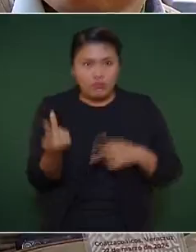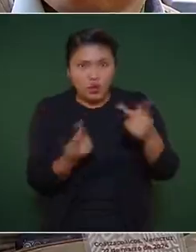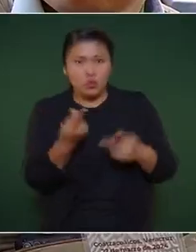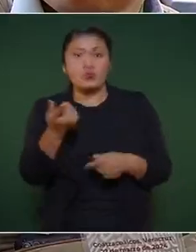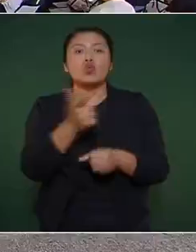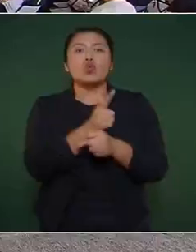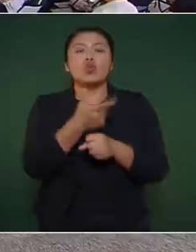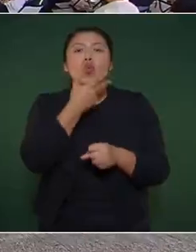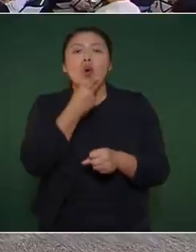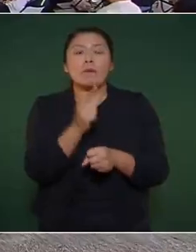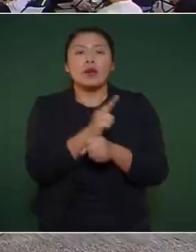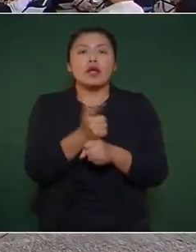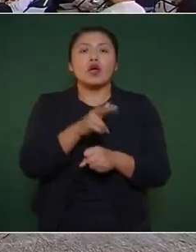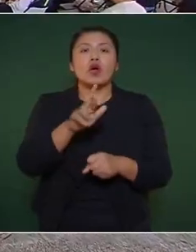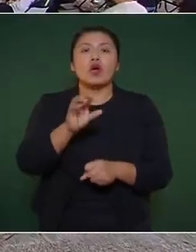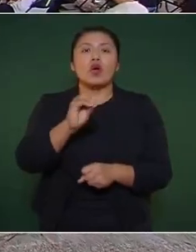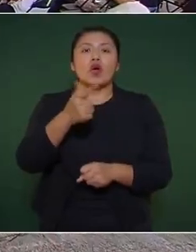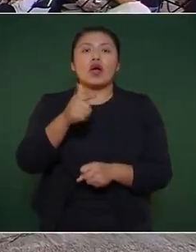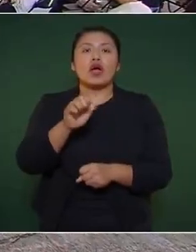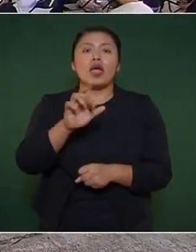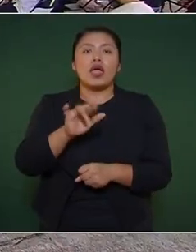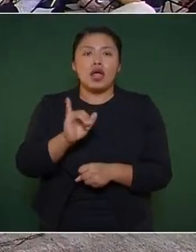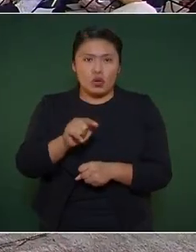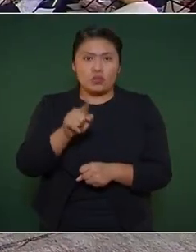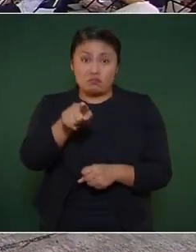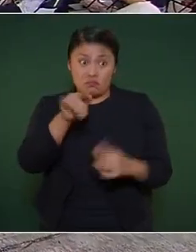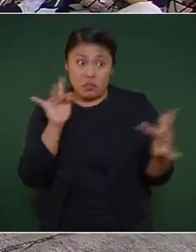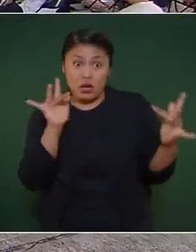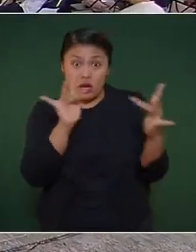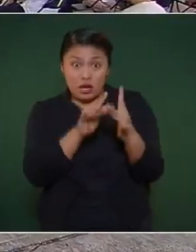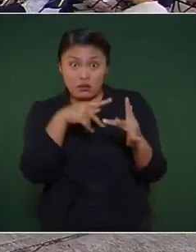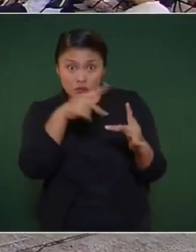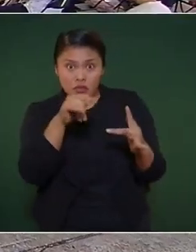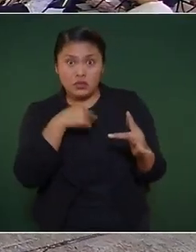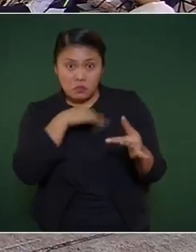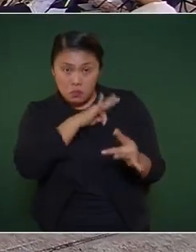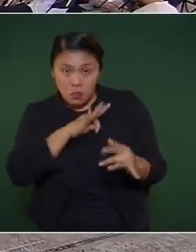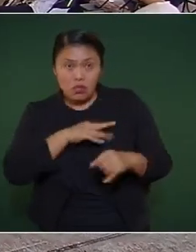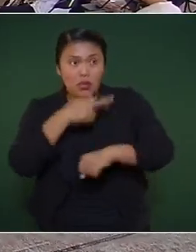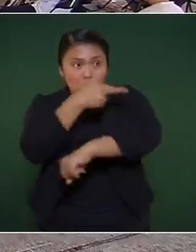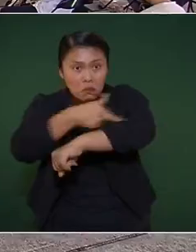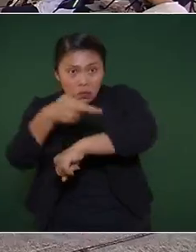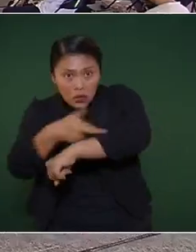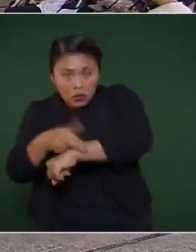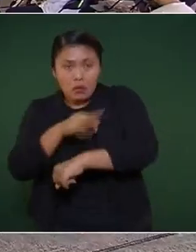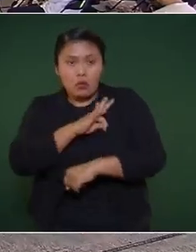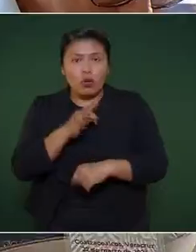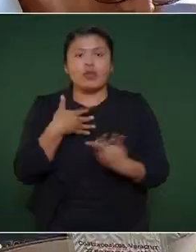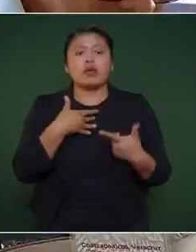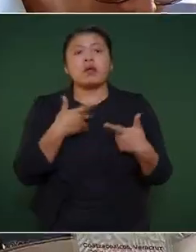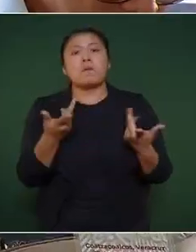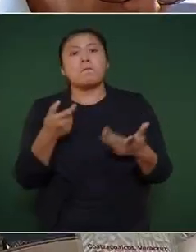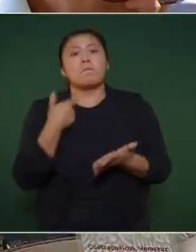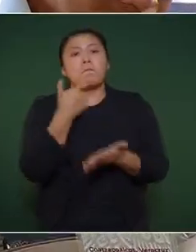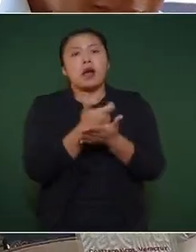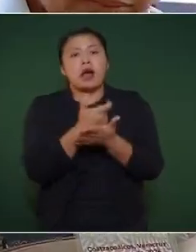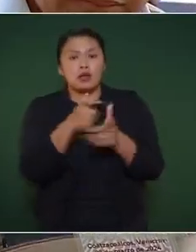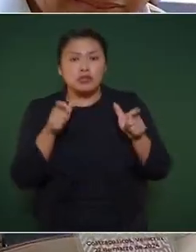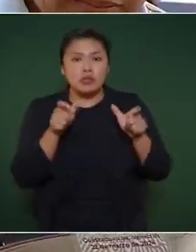nombre Rogelio Marín Morales es enlace de usted para gestionar trámites de pago de seguros y desgaste físico de